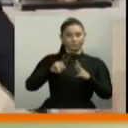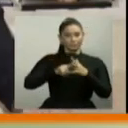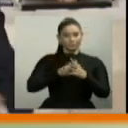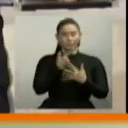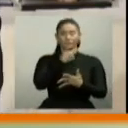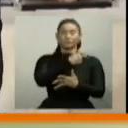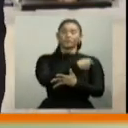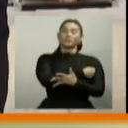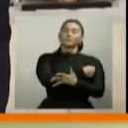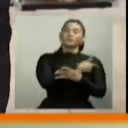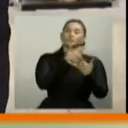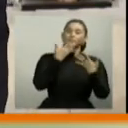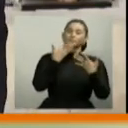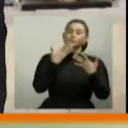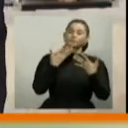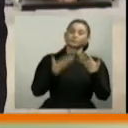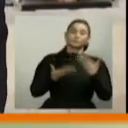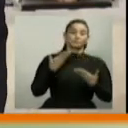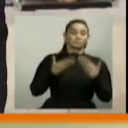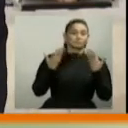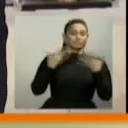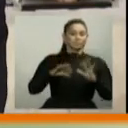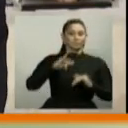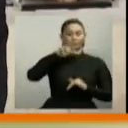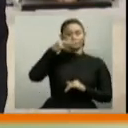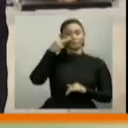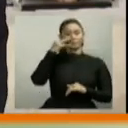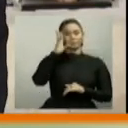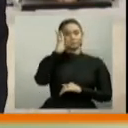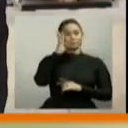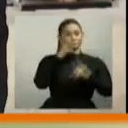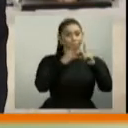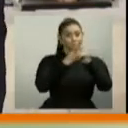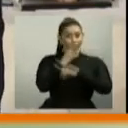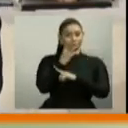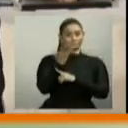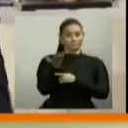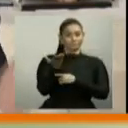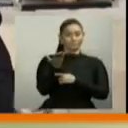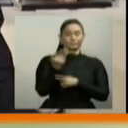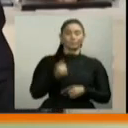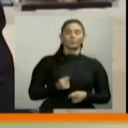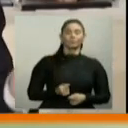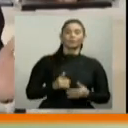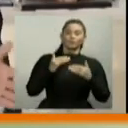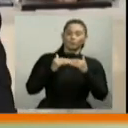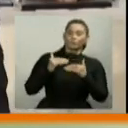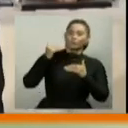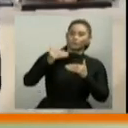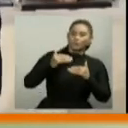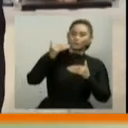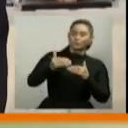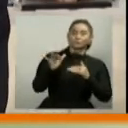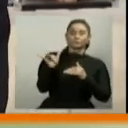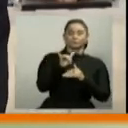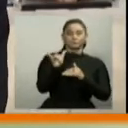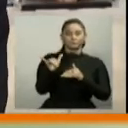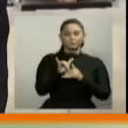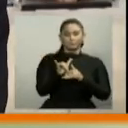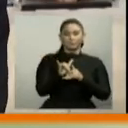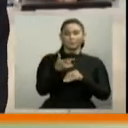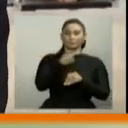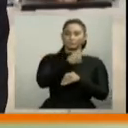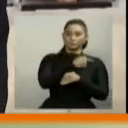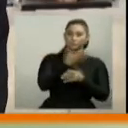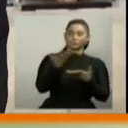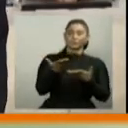usted se evalúe, se autoevalúe. Y he visto que han anunciado ya laboratorios, ven